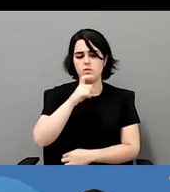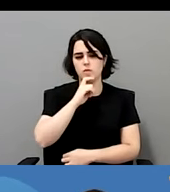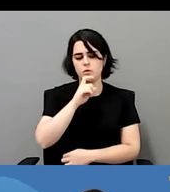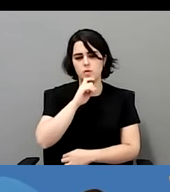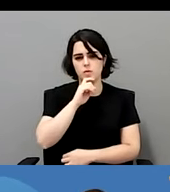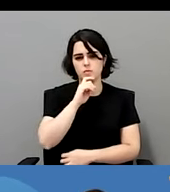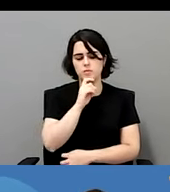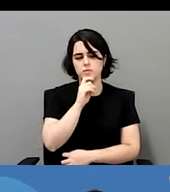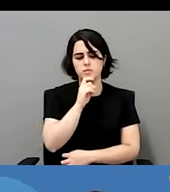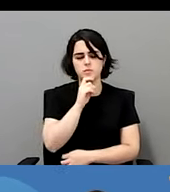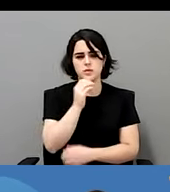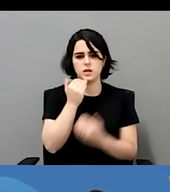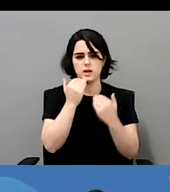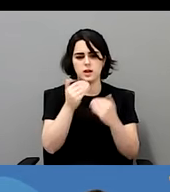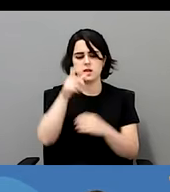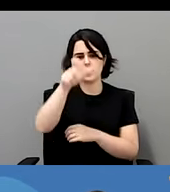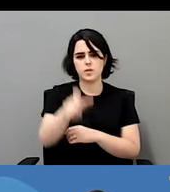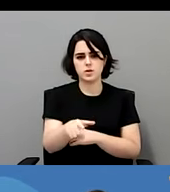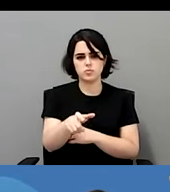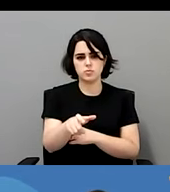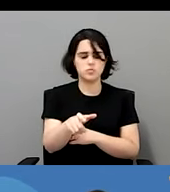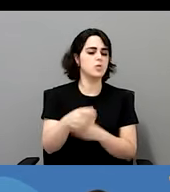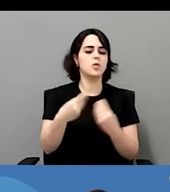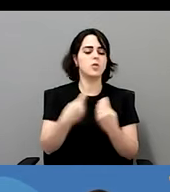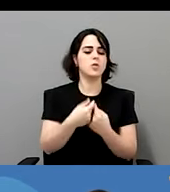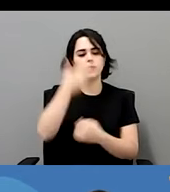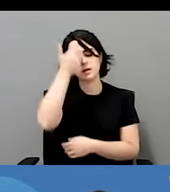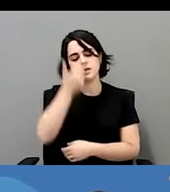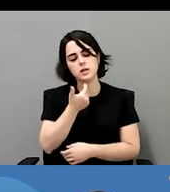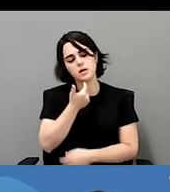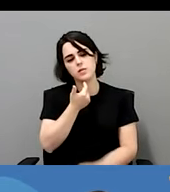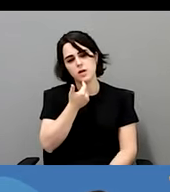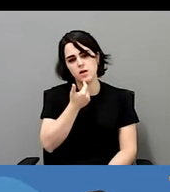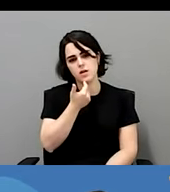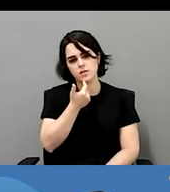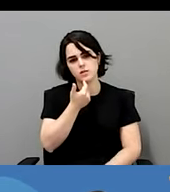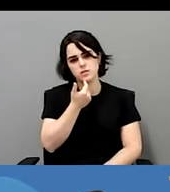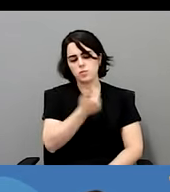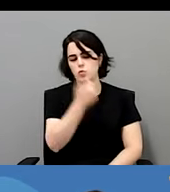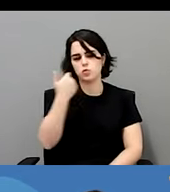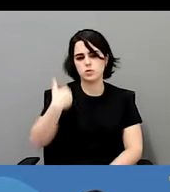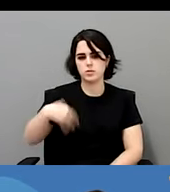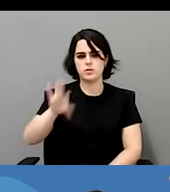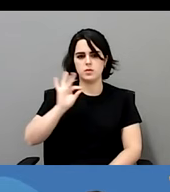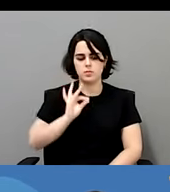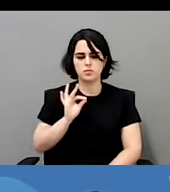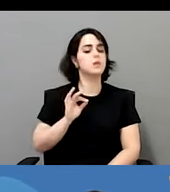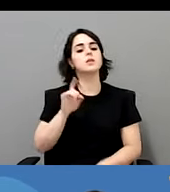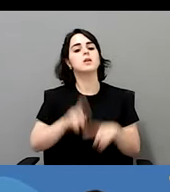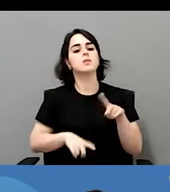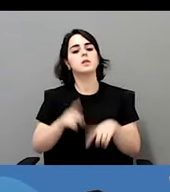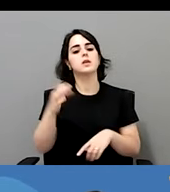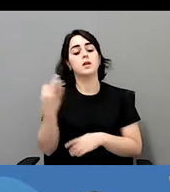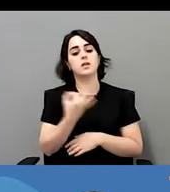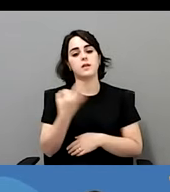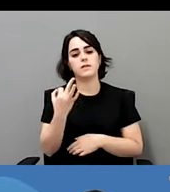las propias personas con parálisis cerebral en base a